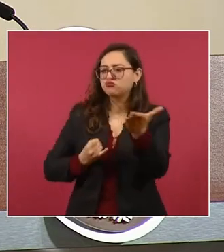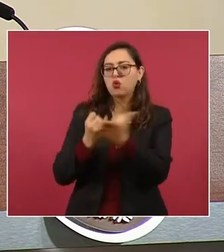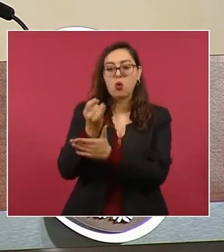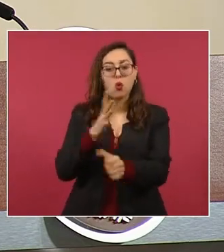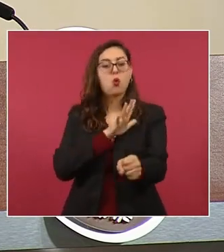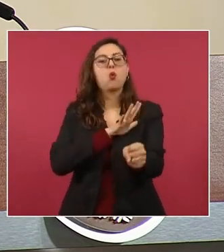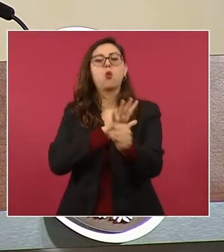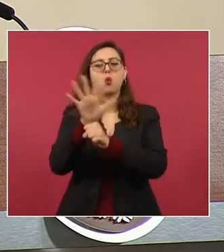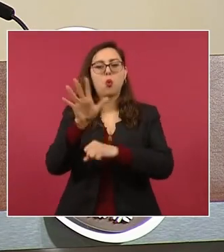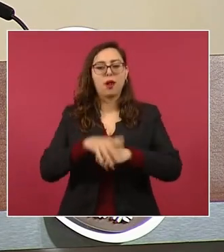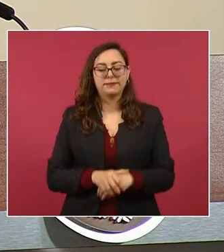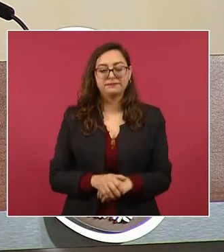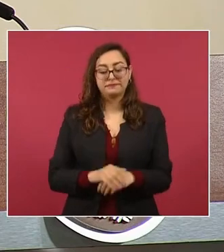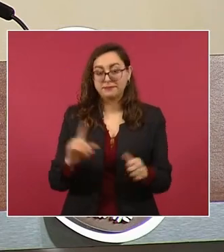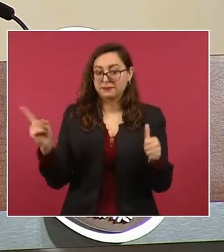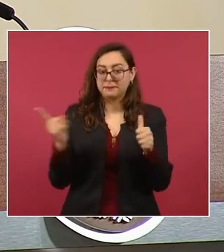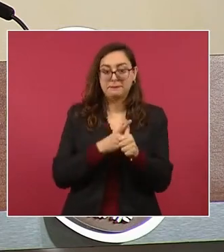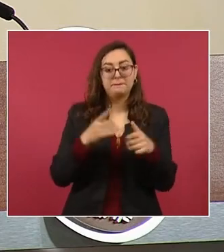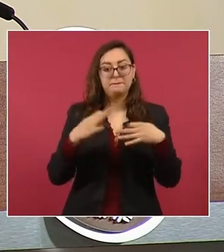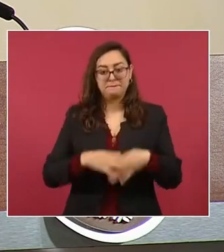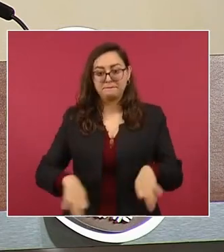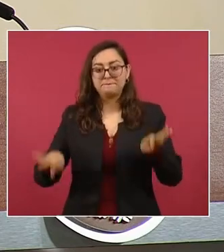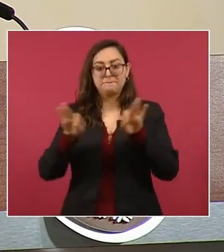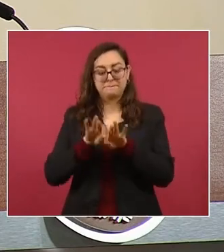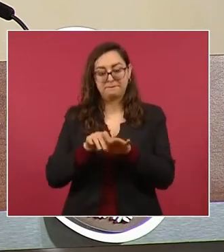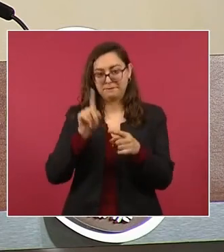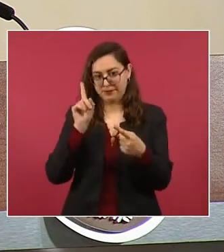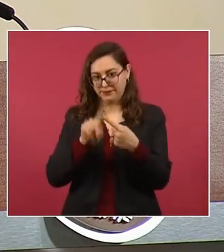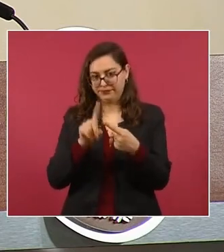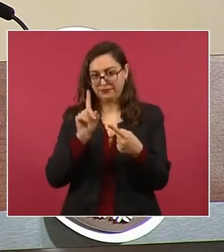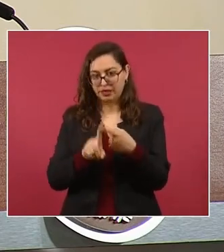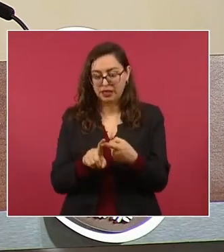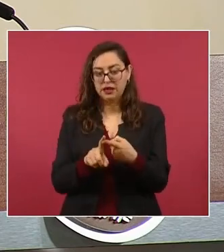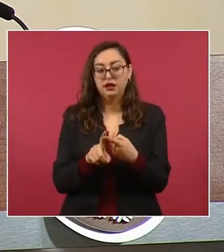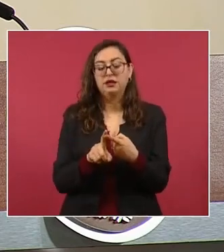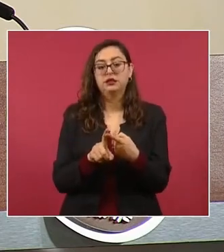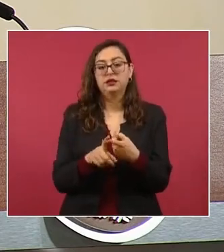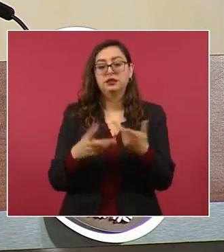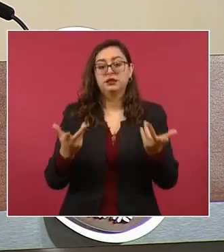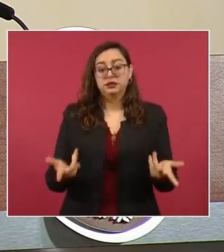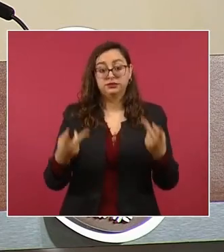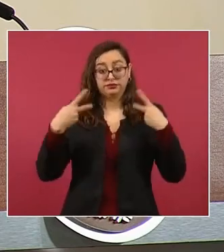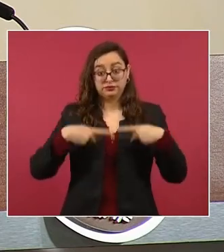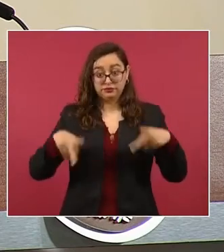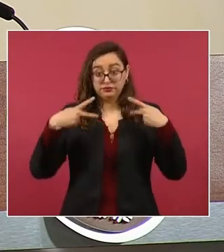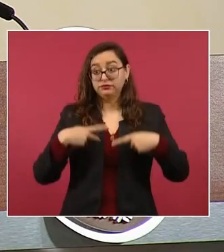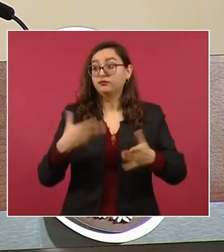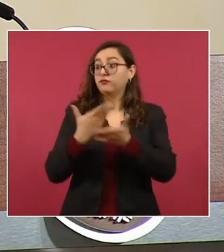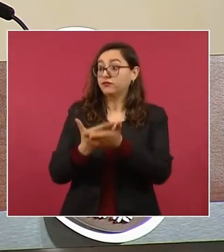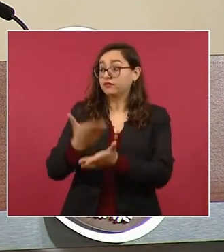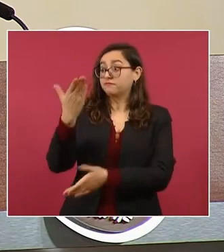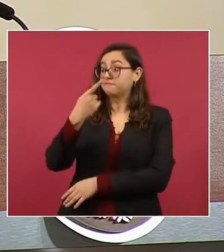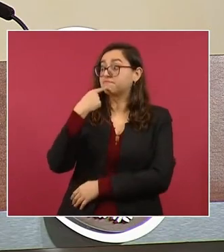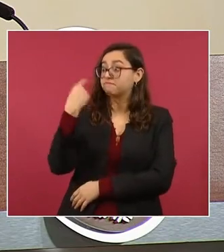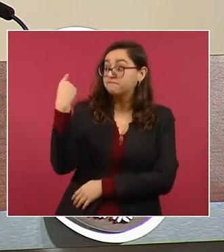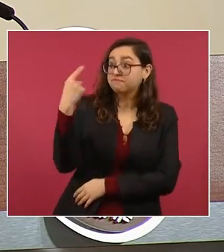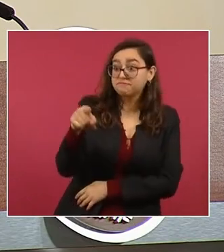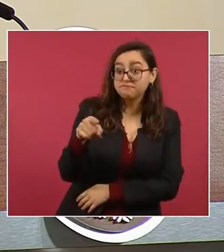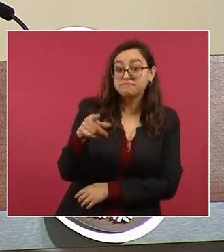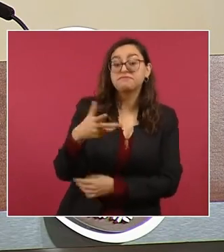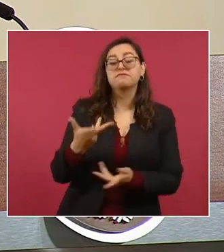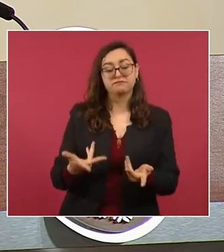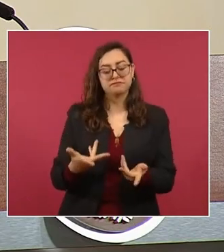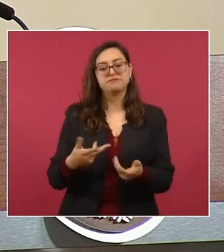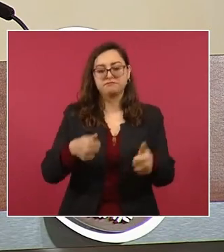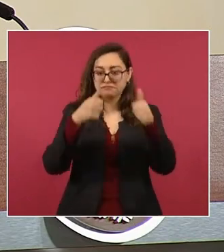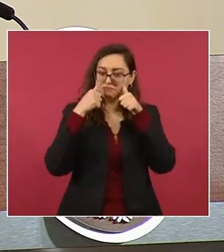importante, más que nada. El seguimiento a los casos que se denuncian, porque efectivamente que es